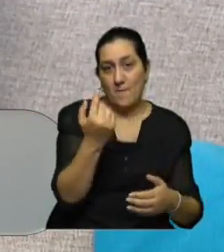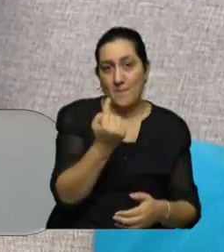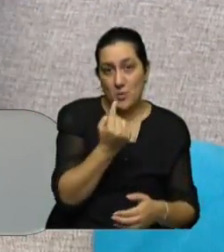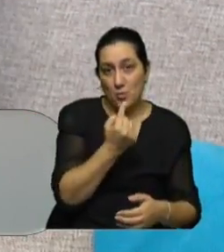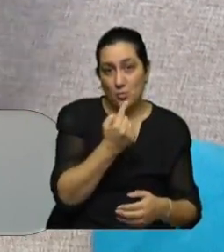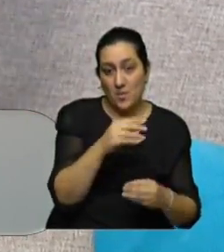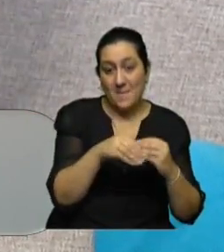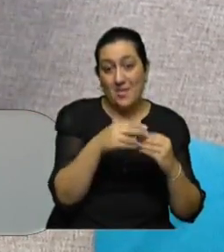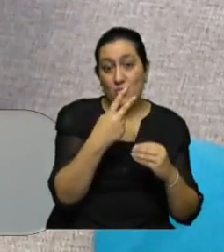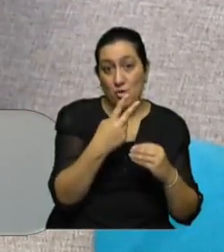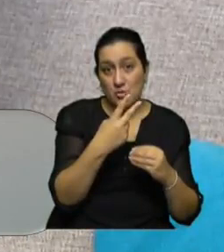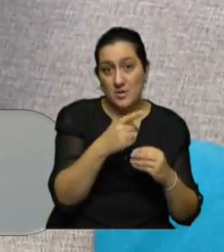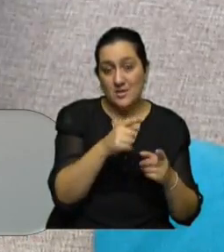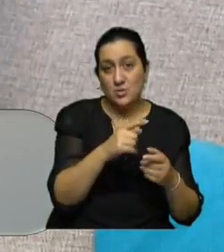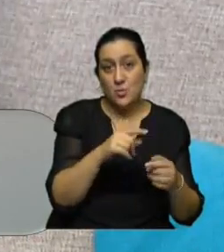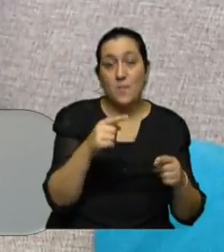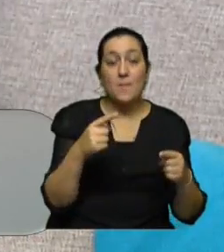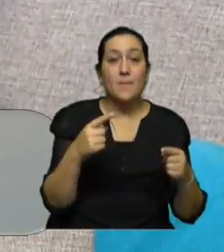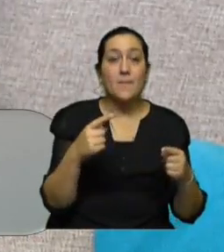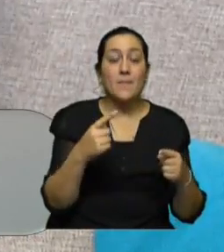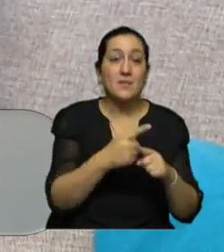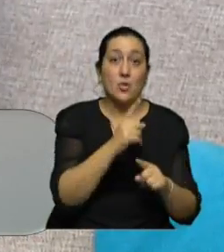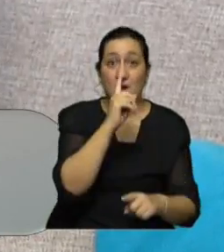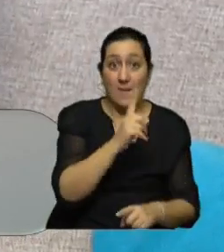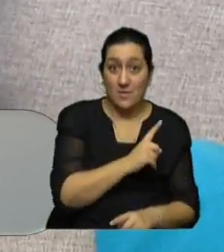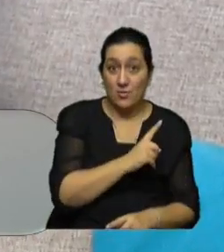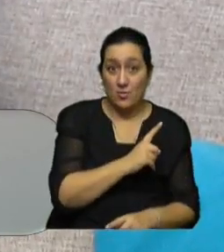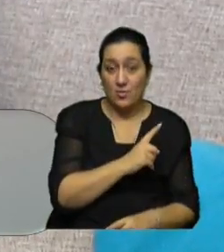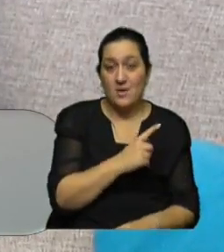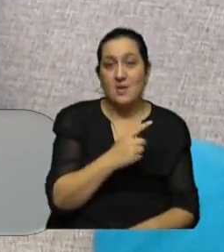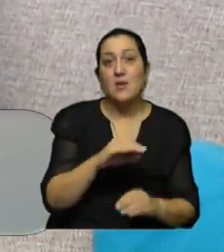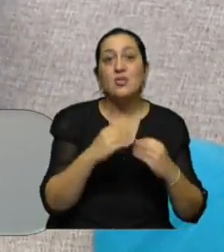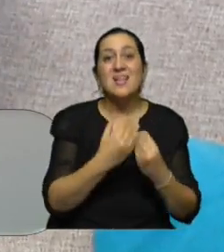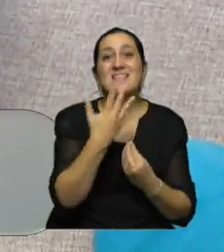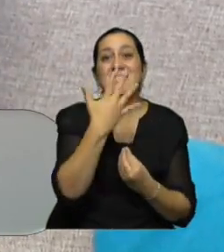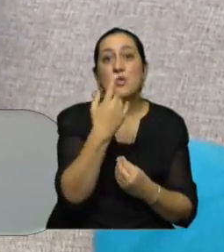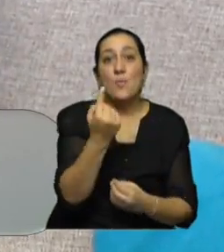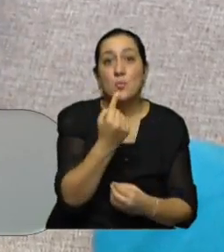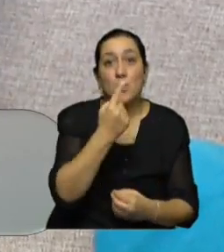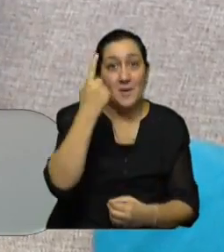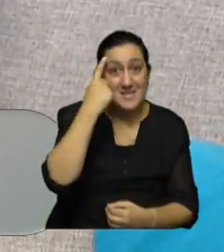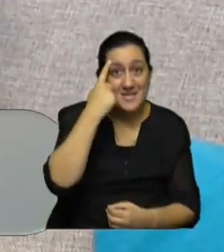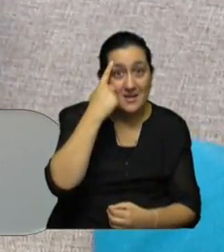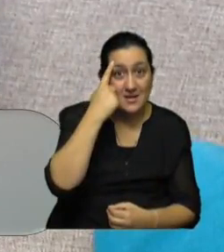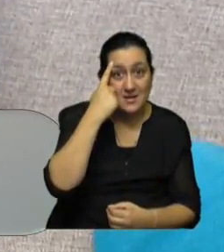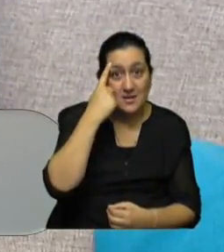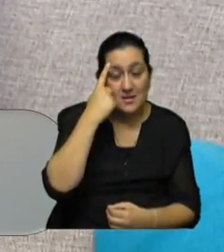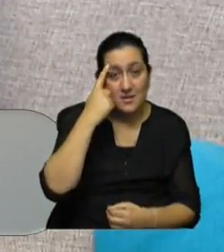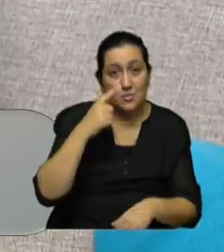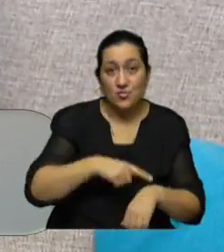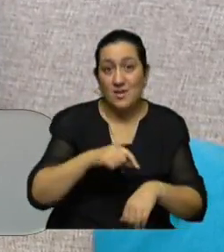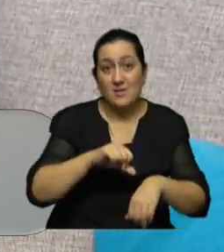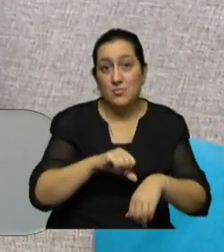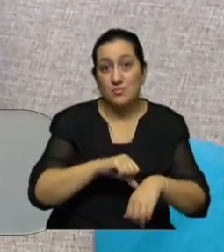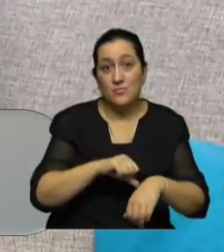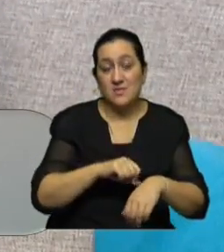5 minutos más 2, y eso sería una rápida ya, que es, tenés 5 minutos para pensar y el otro también, y entonces no tenés el tiempo suficiente para